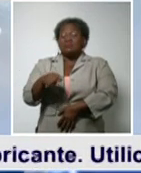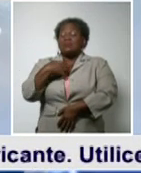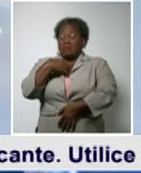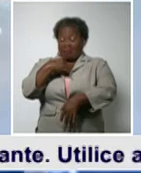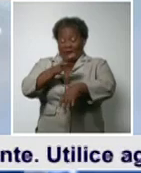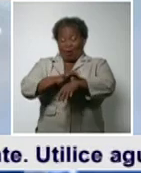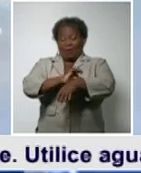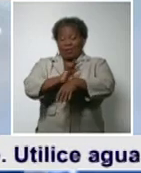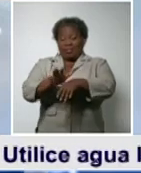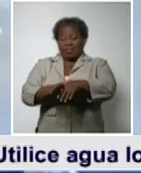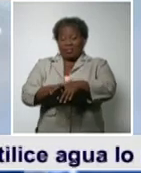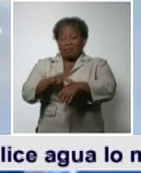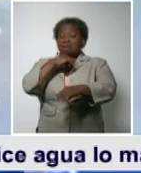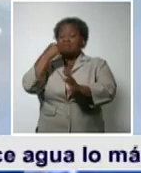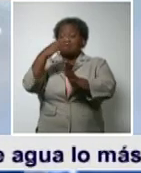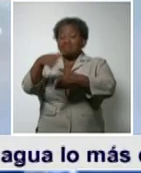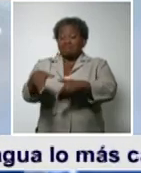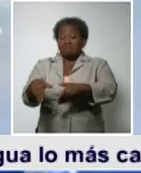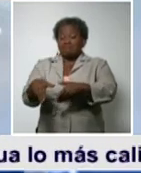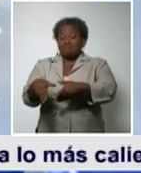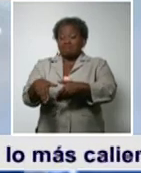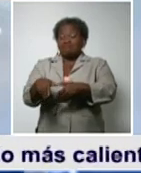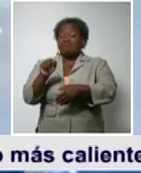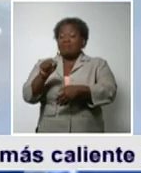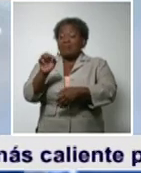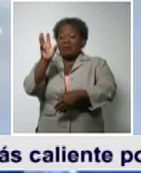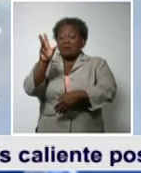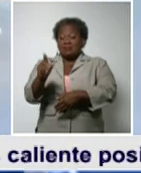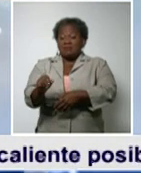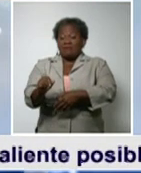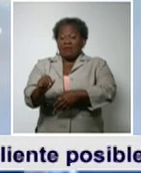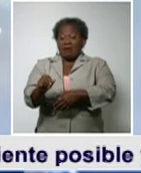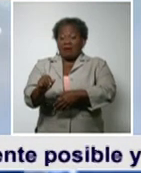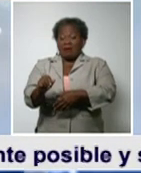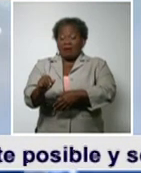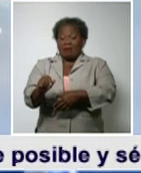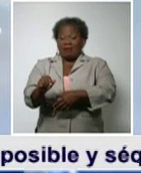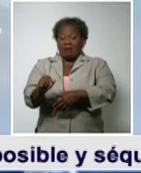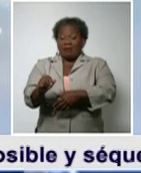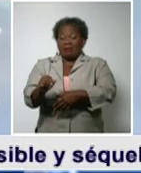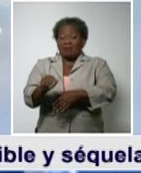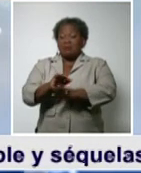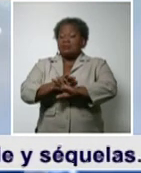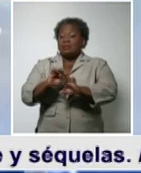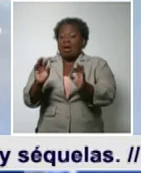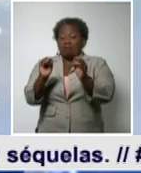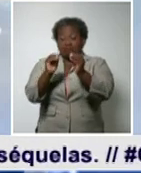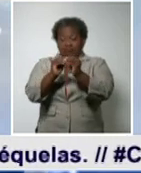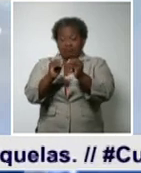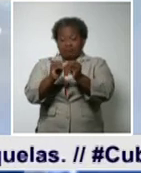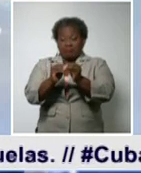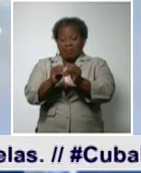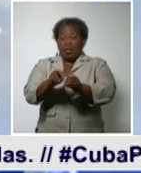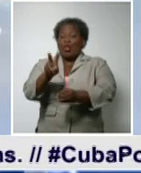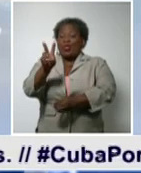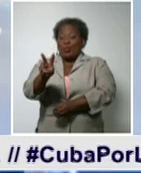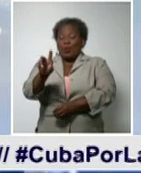COVID-19, y con esta cifra pues ya hacen un total de